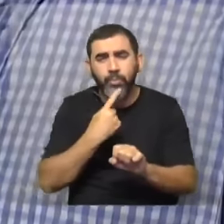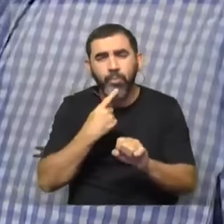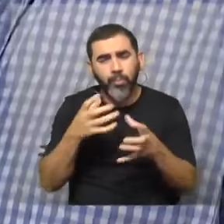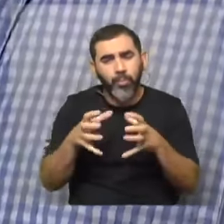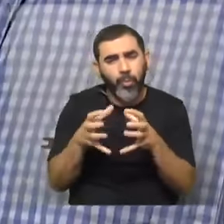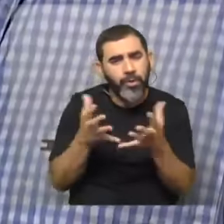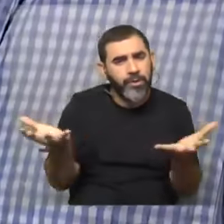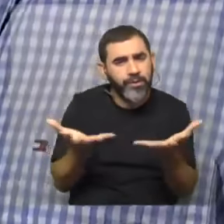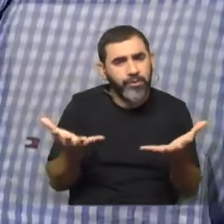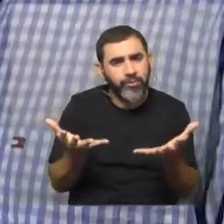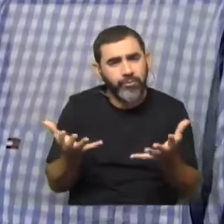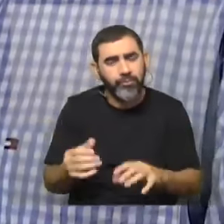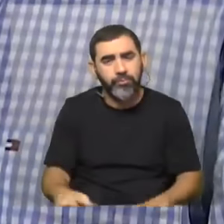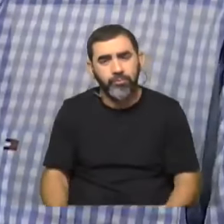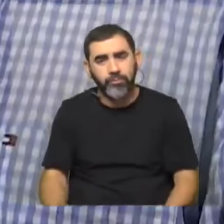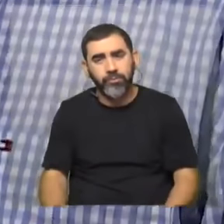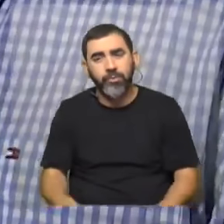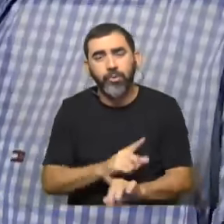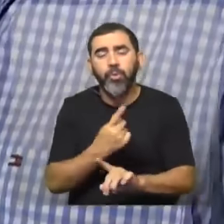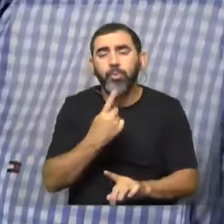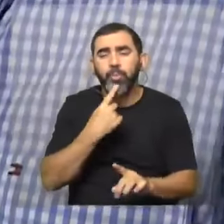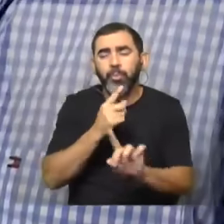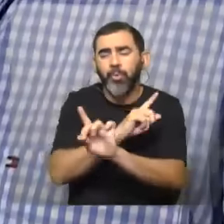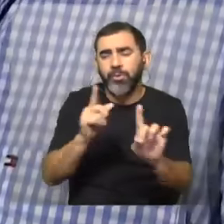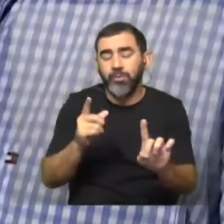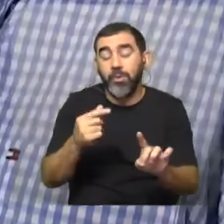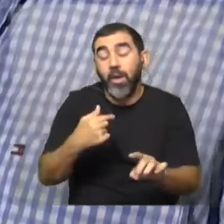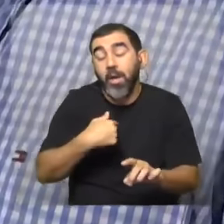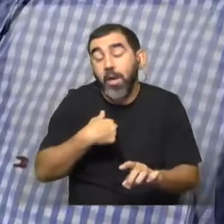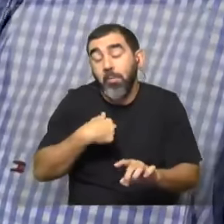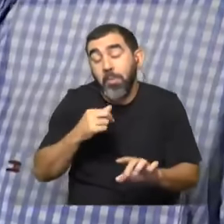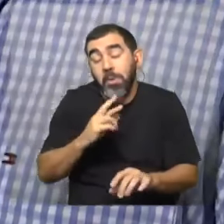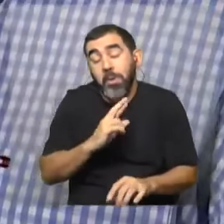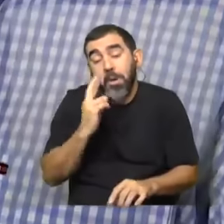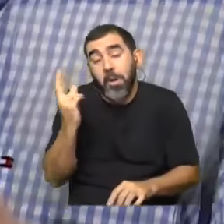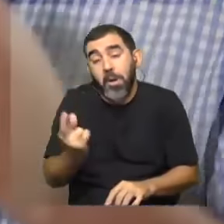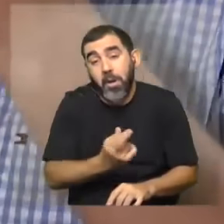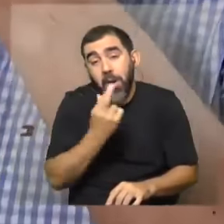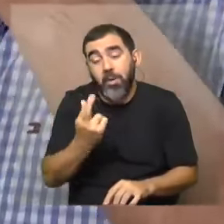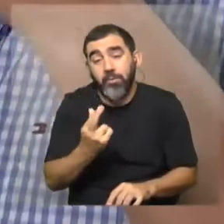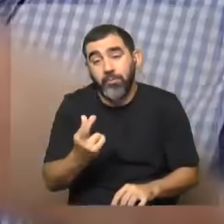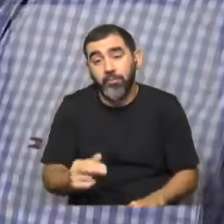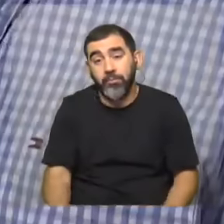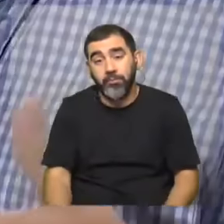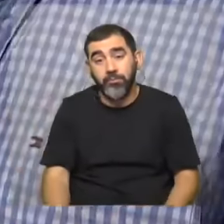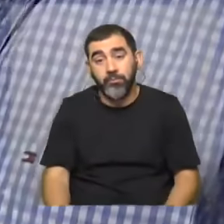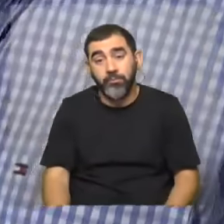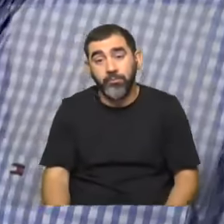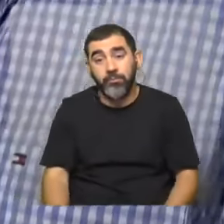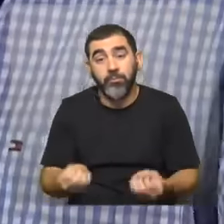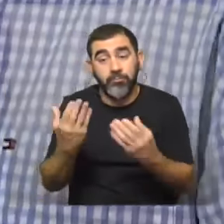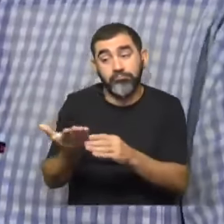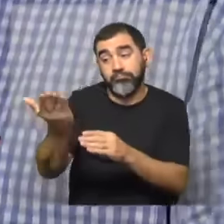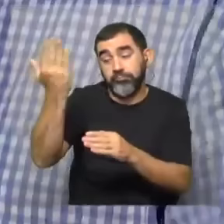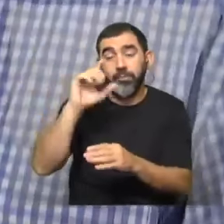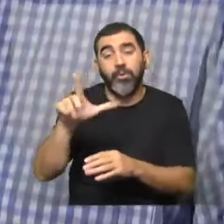Ahora yo no creo que que esté partiz a mí me me me llama la atención en virtud de estos antecedentes que le